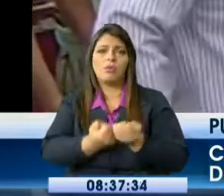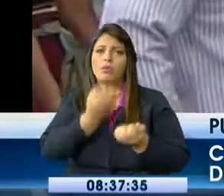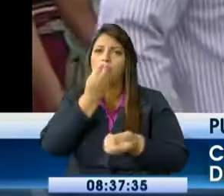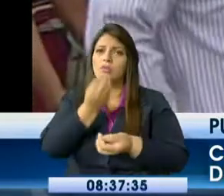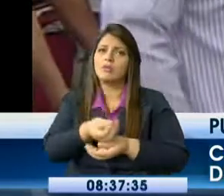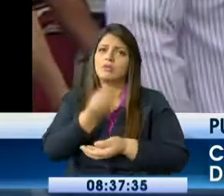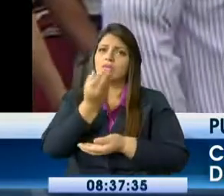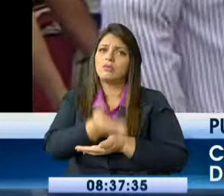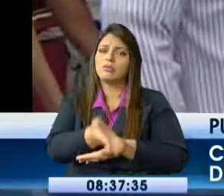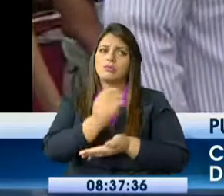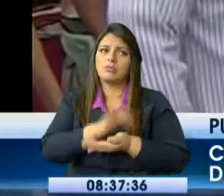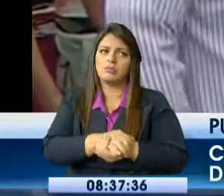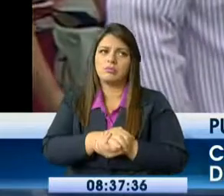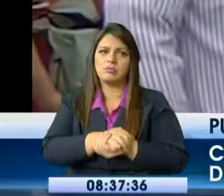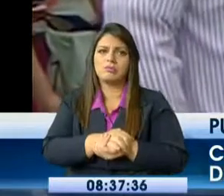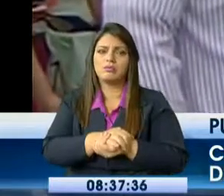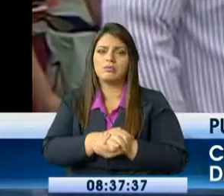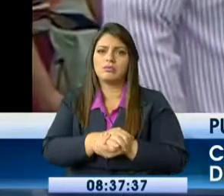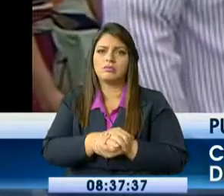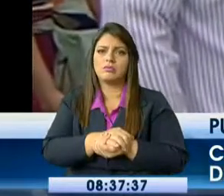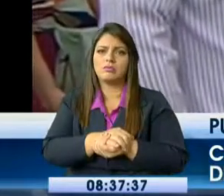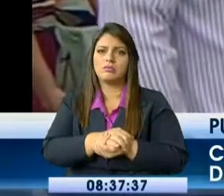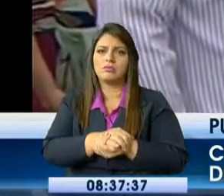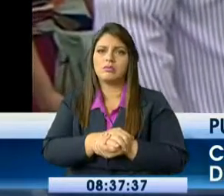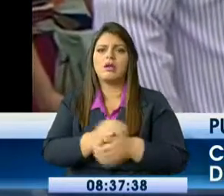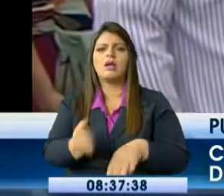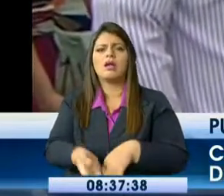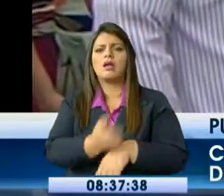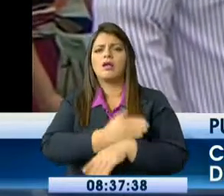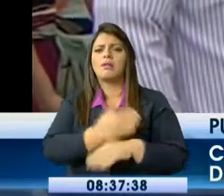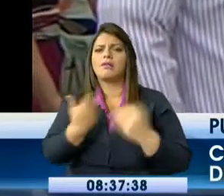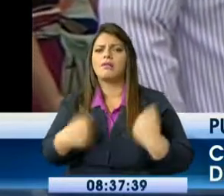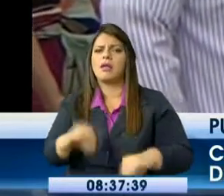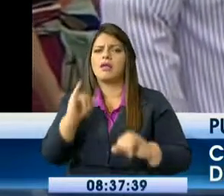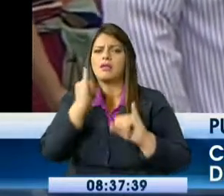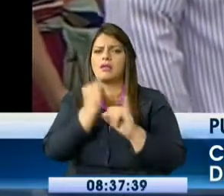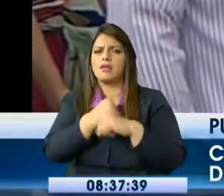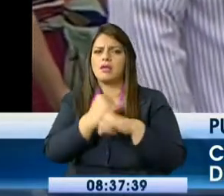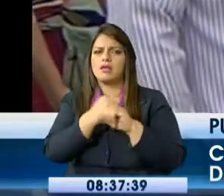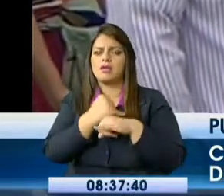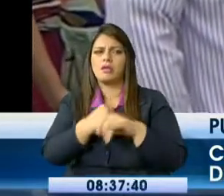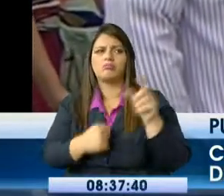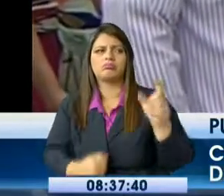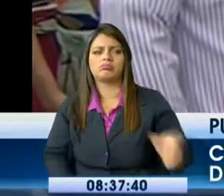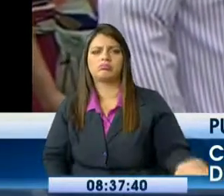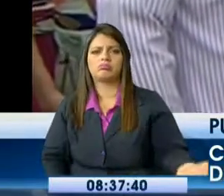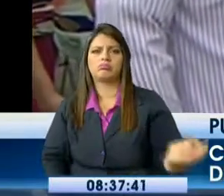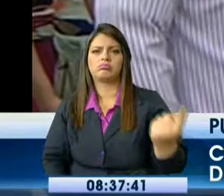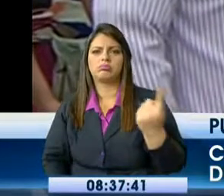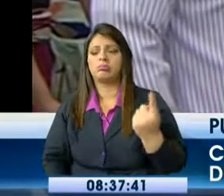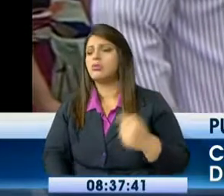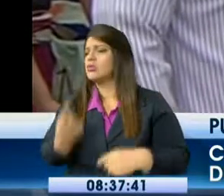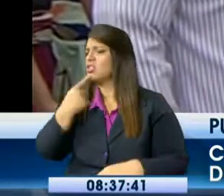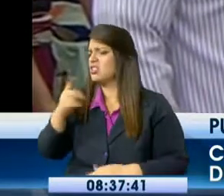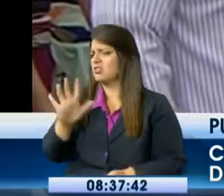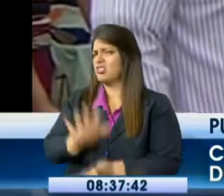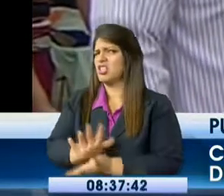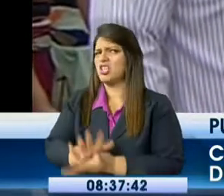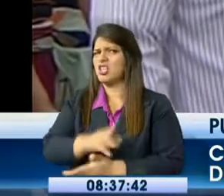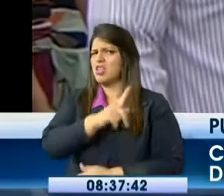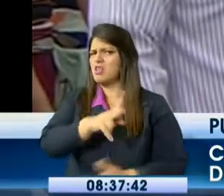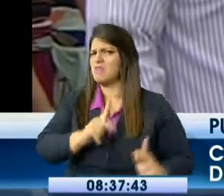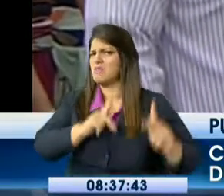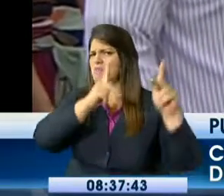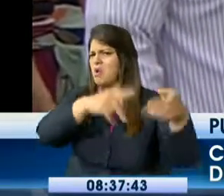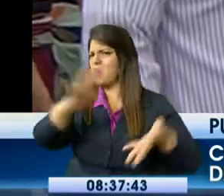¿Así? Tenemos, ya han venido algunos señores, un ingeniero, diciéndonos que no hay presupuesto para ni siquiera derrumbarlo, peor para